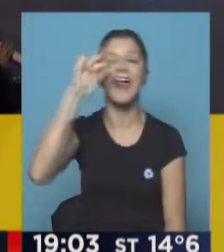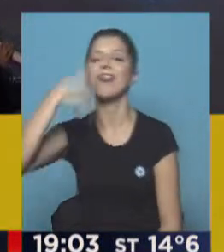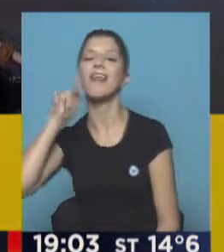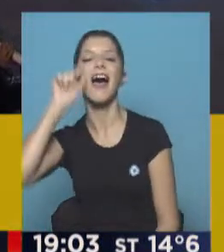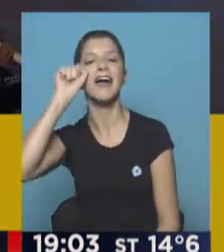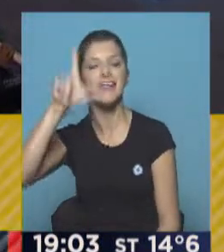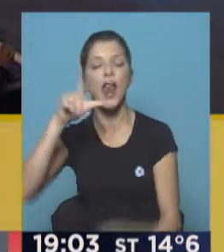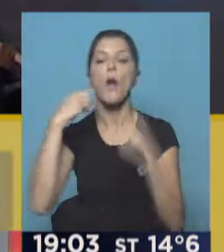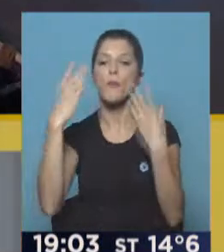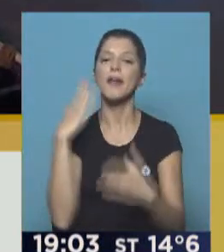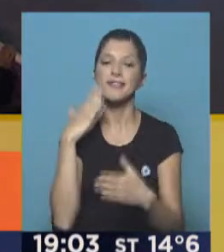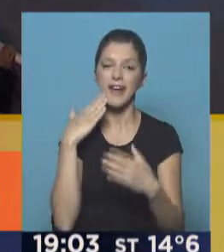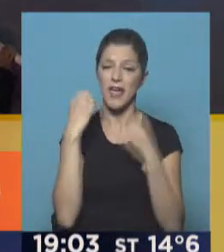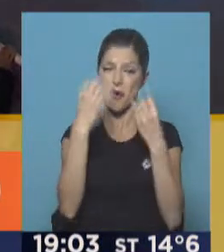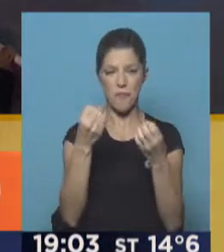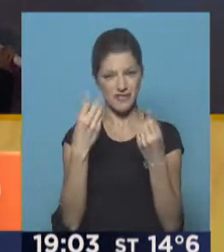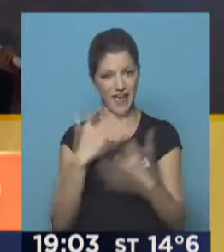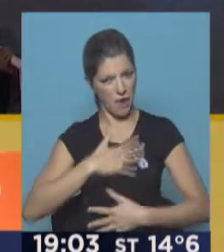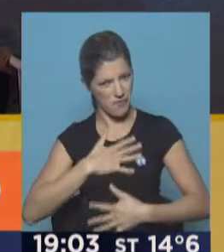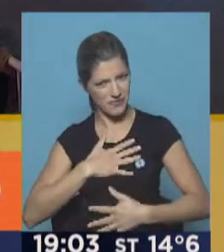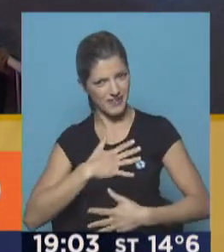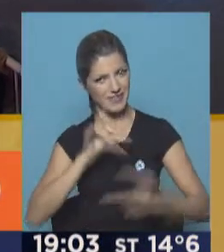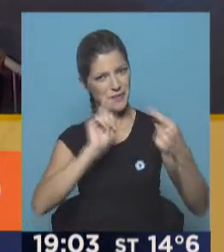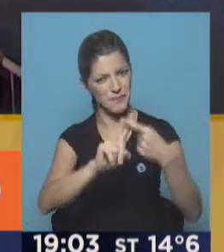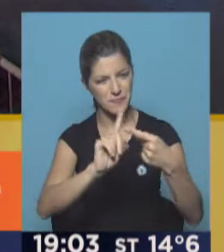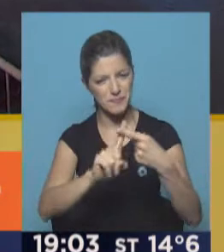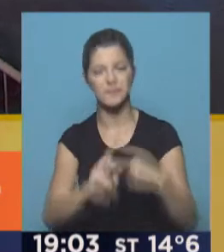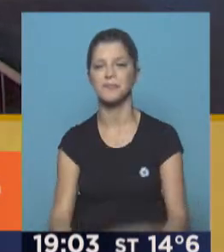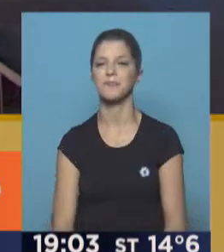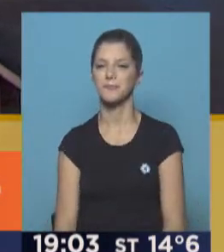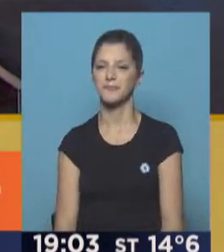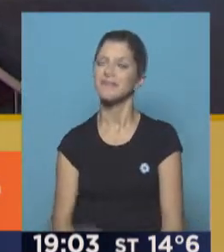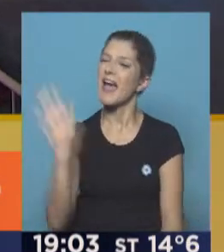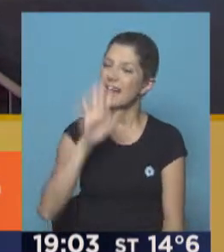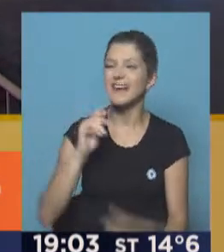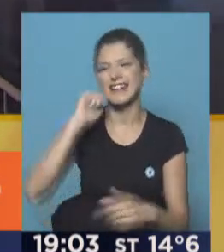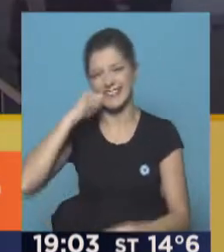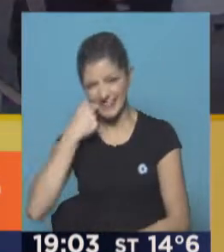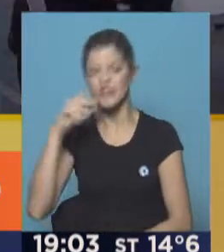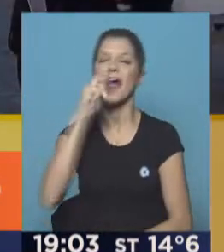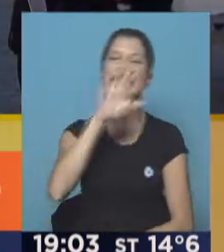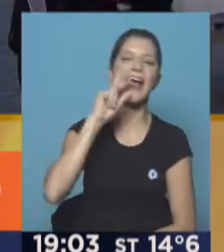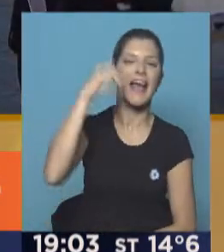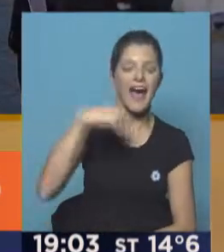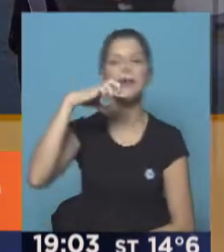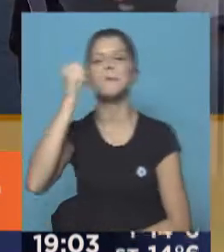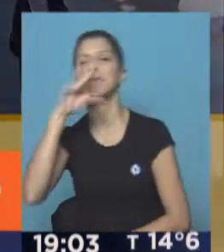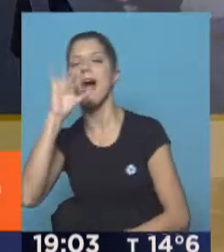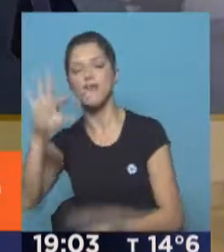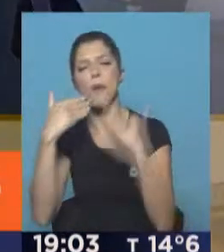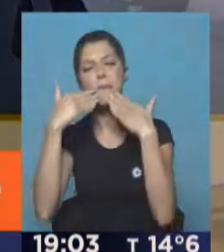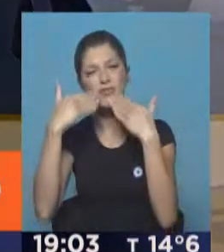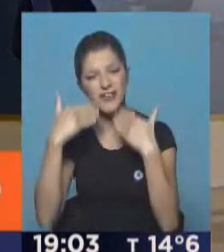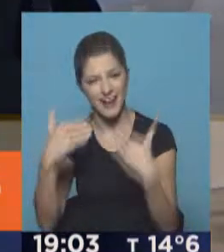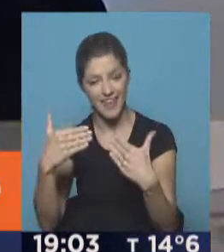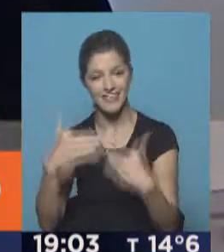les va? Qué alegría saludarlos a través de pantalla. Hola, qué gusto, Karin, Pablo, muchísimas gracias. El noticiero central de